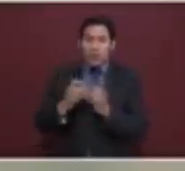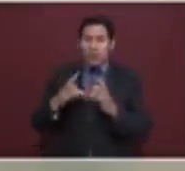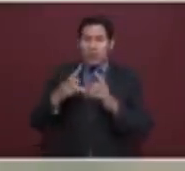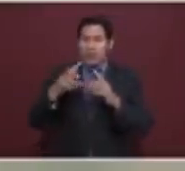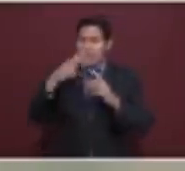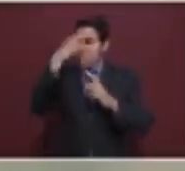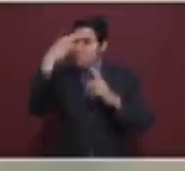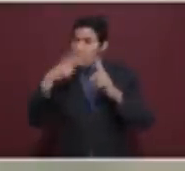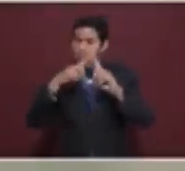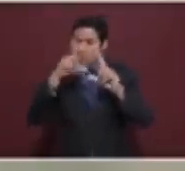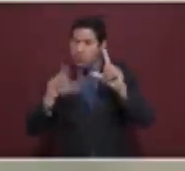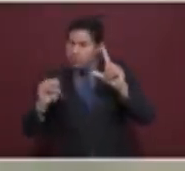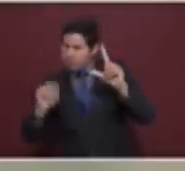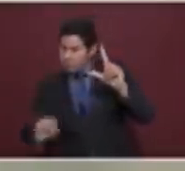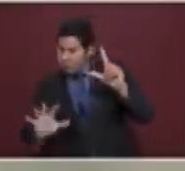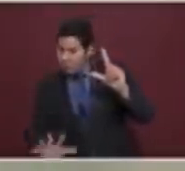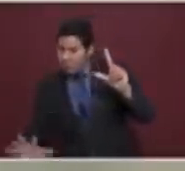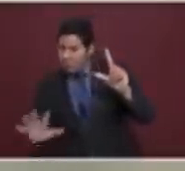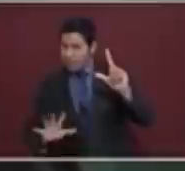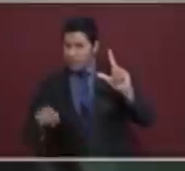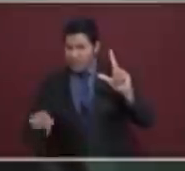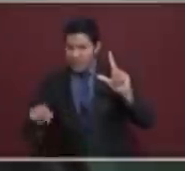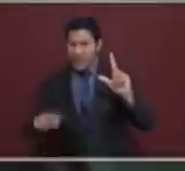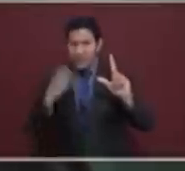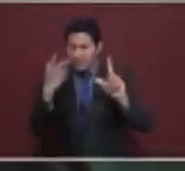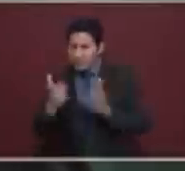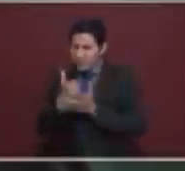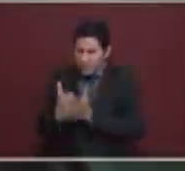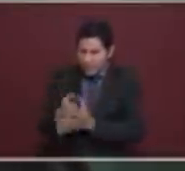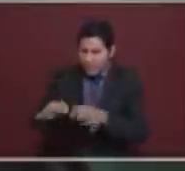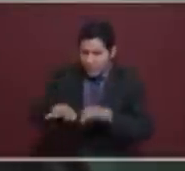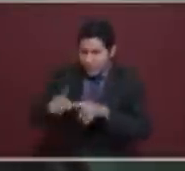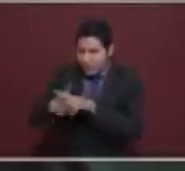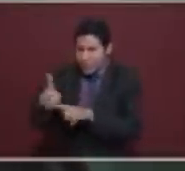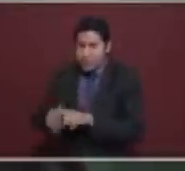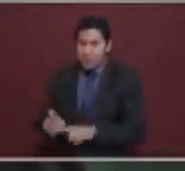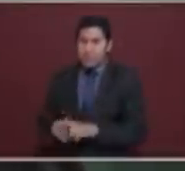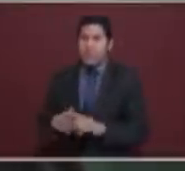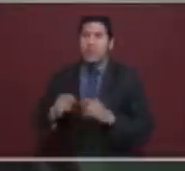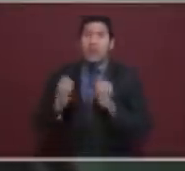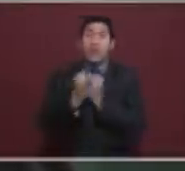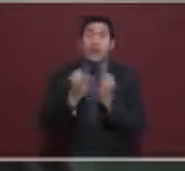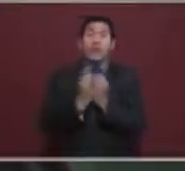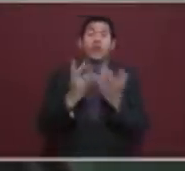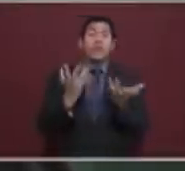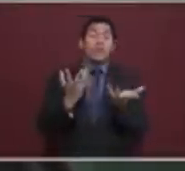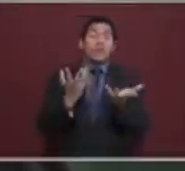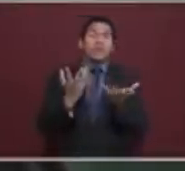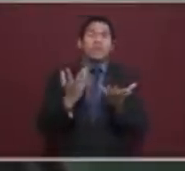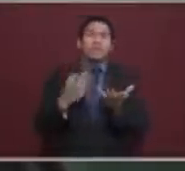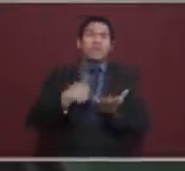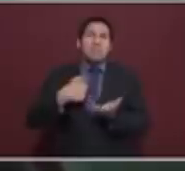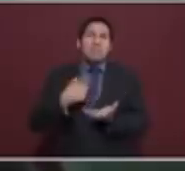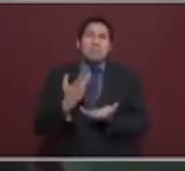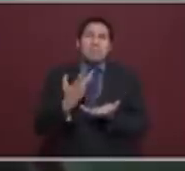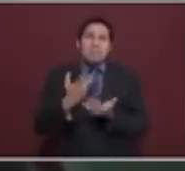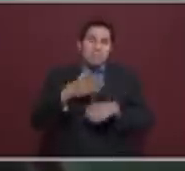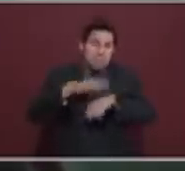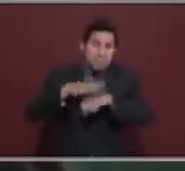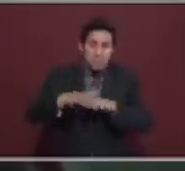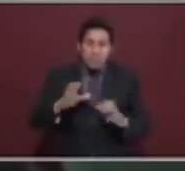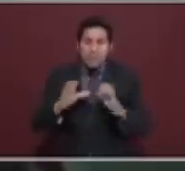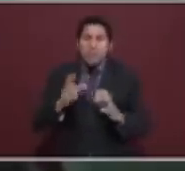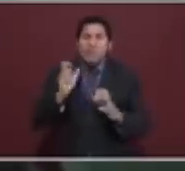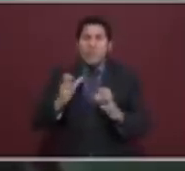país eso es lo que se está haciendo cuidando que sea una migración